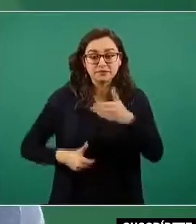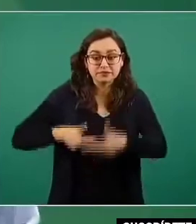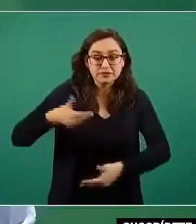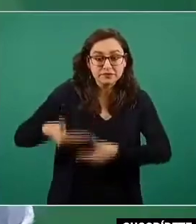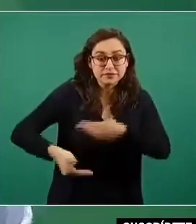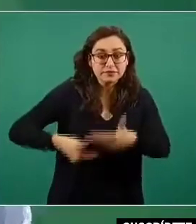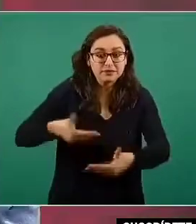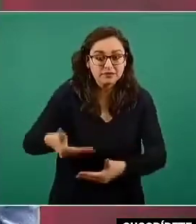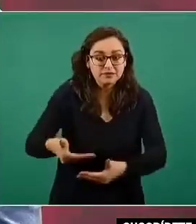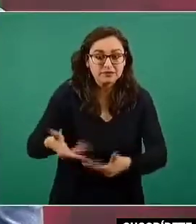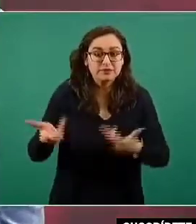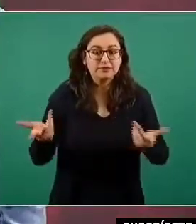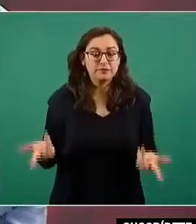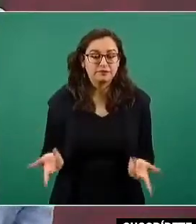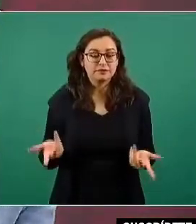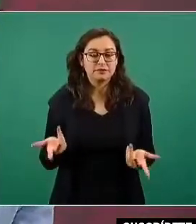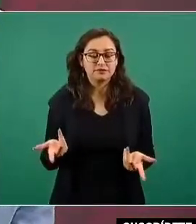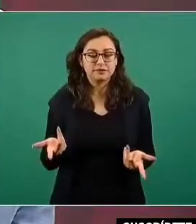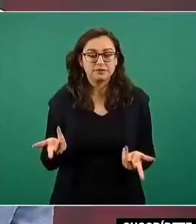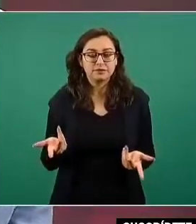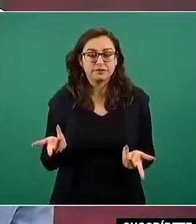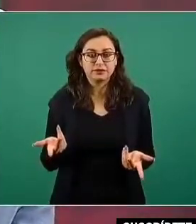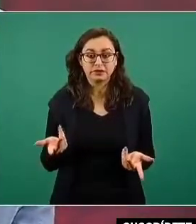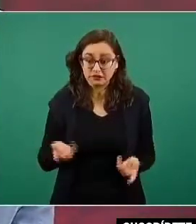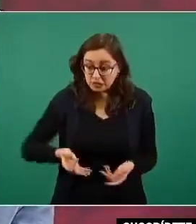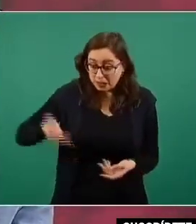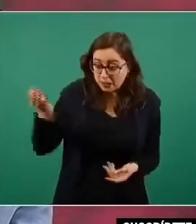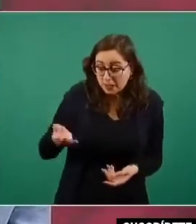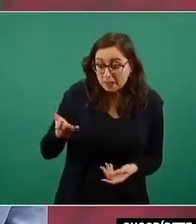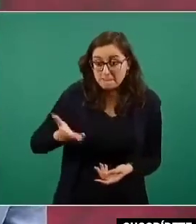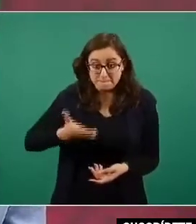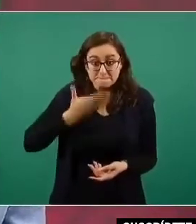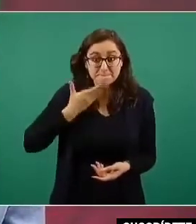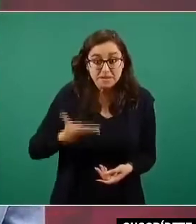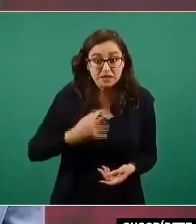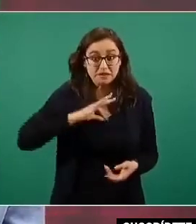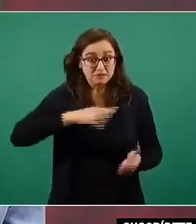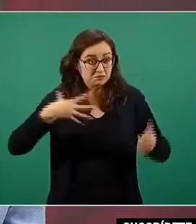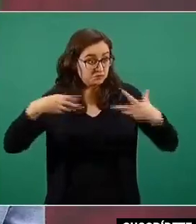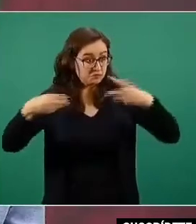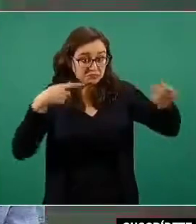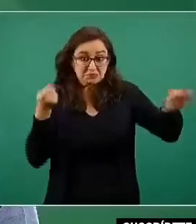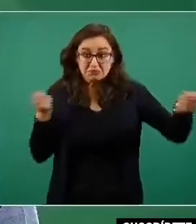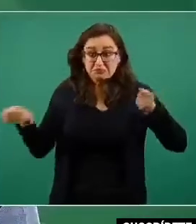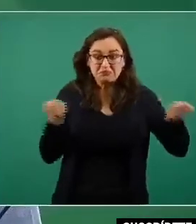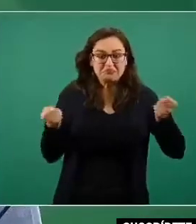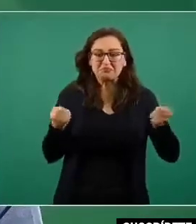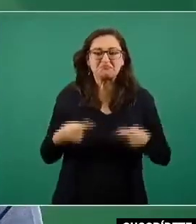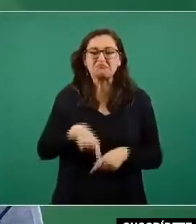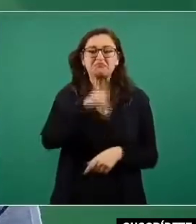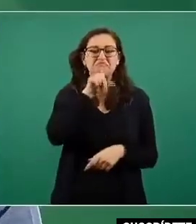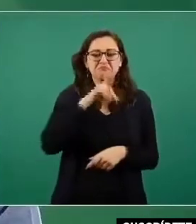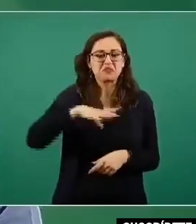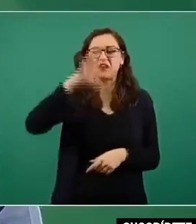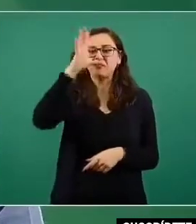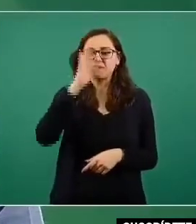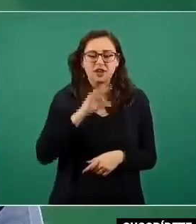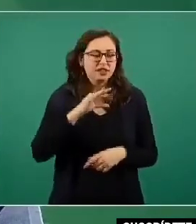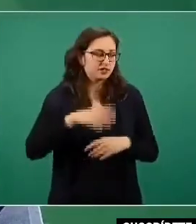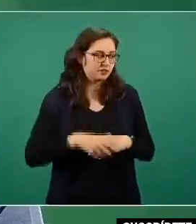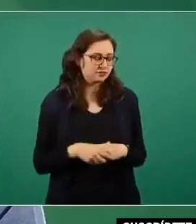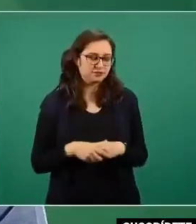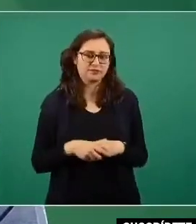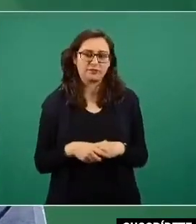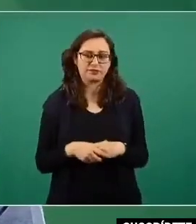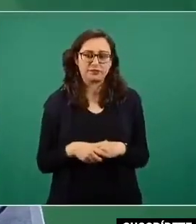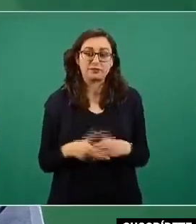más efectiva, eficiente, óptima del control epidémico mundial. Y obviamente desde el punto de vista